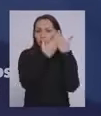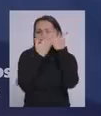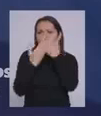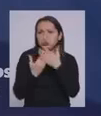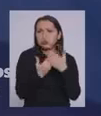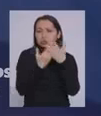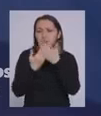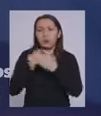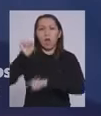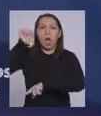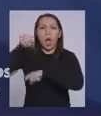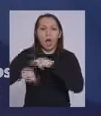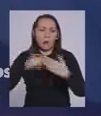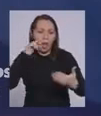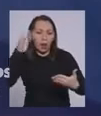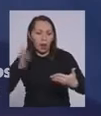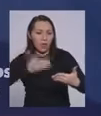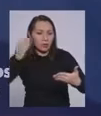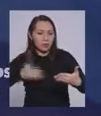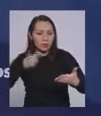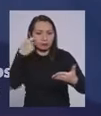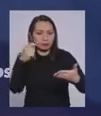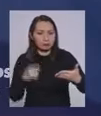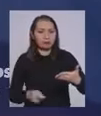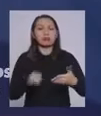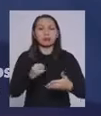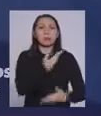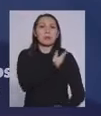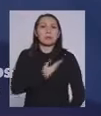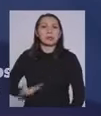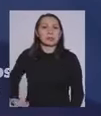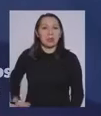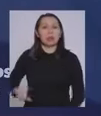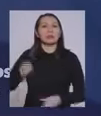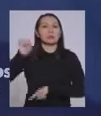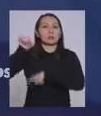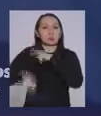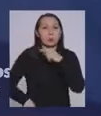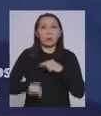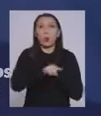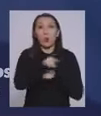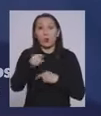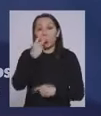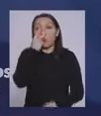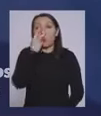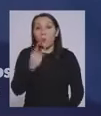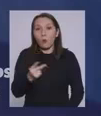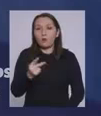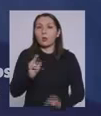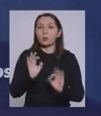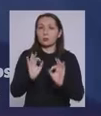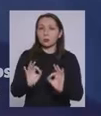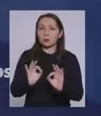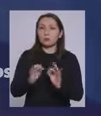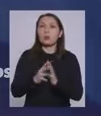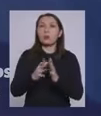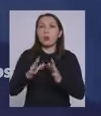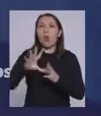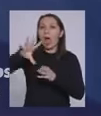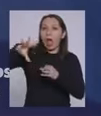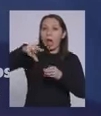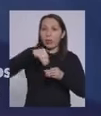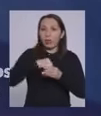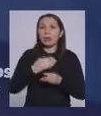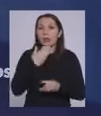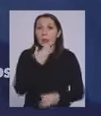estudiado y aprobado y revisado por el presidente de la República, para que ustedes vean el grado de involucramiento